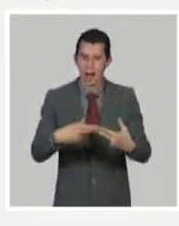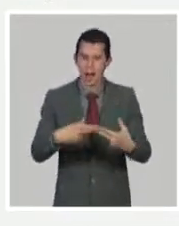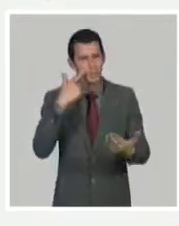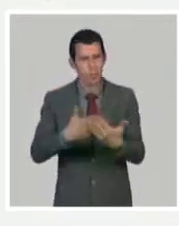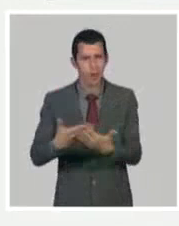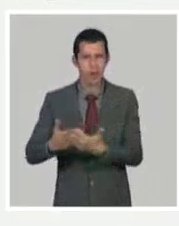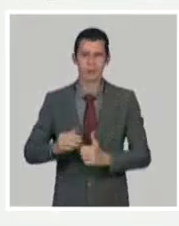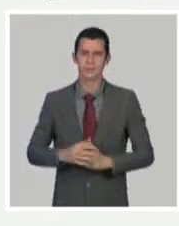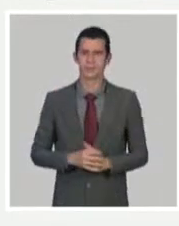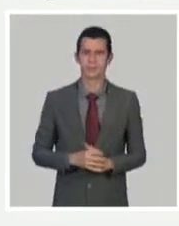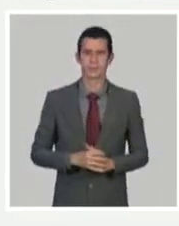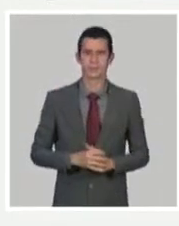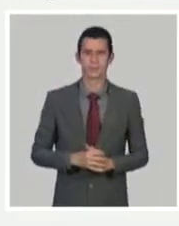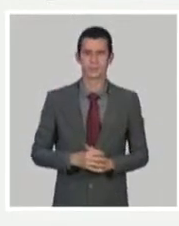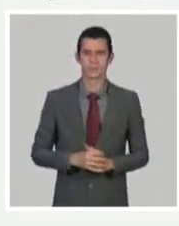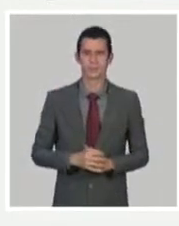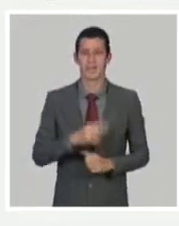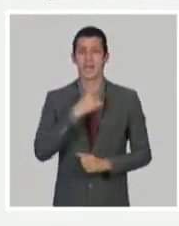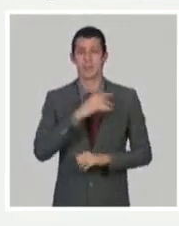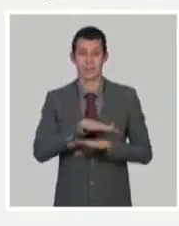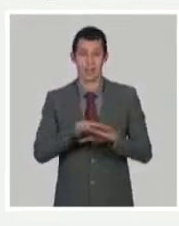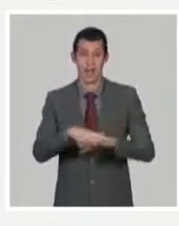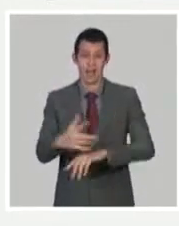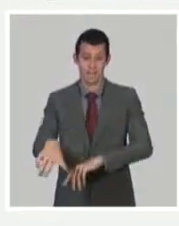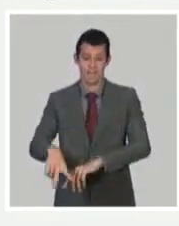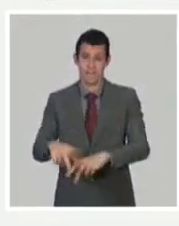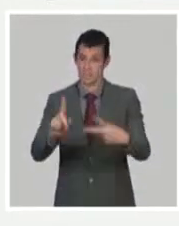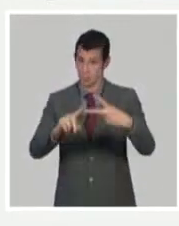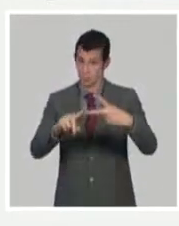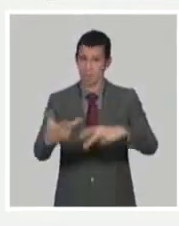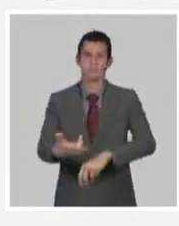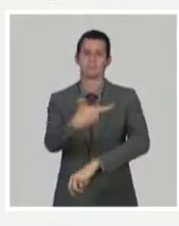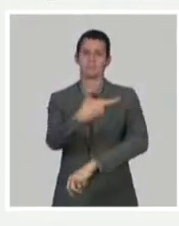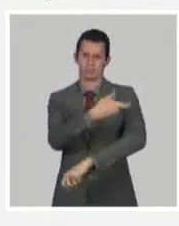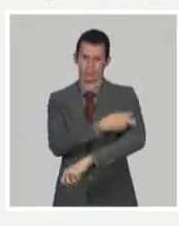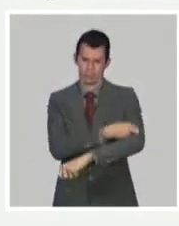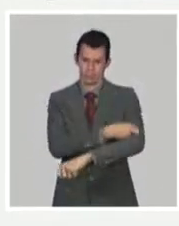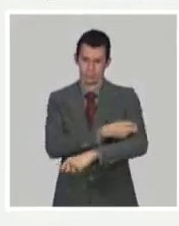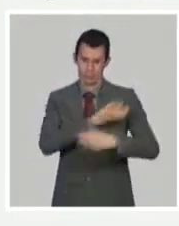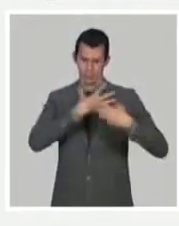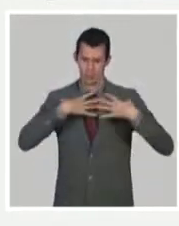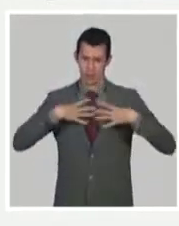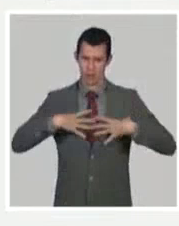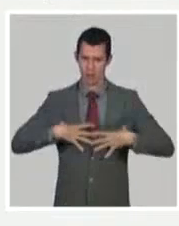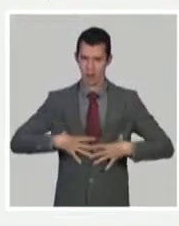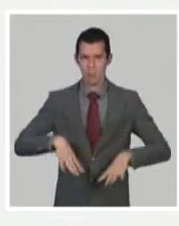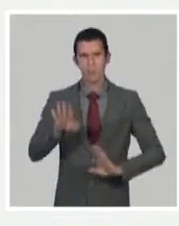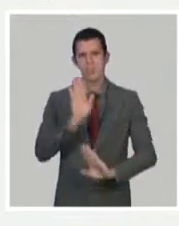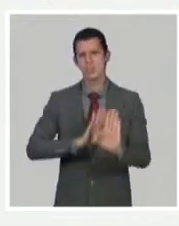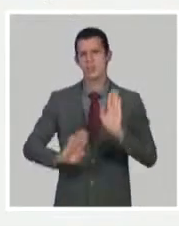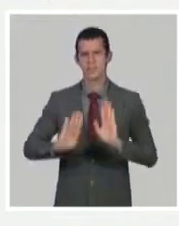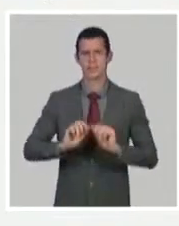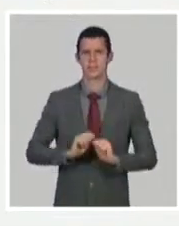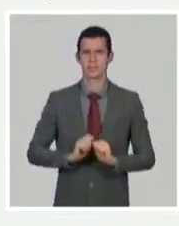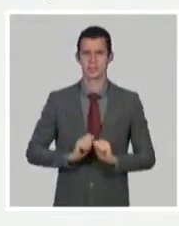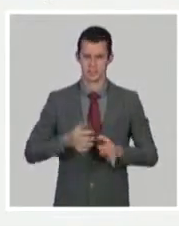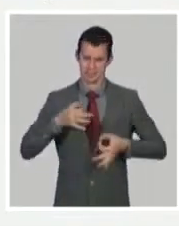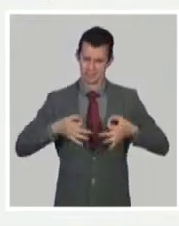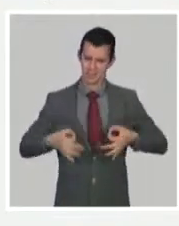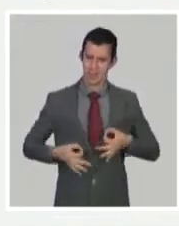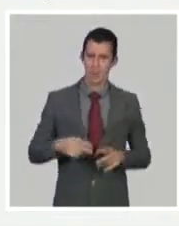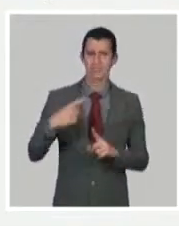específica, fundamentalmente de anticuerpos, pero también podría ser de células T. Y realmente esta